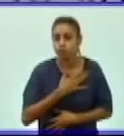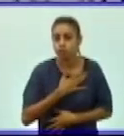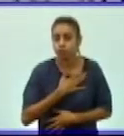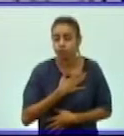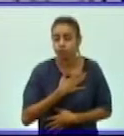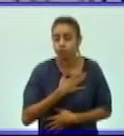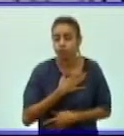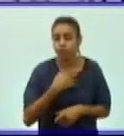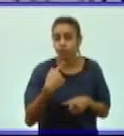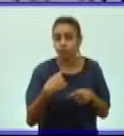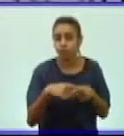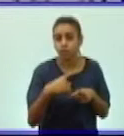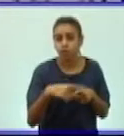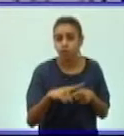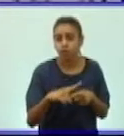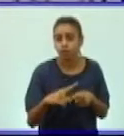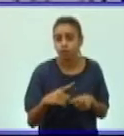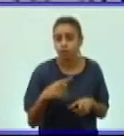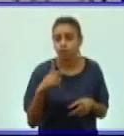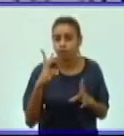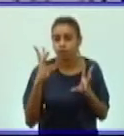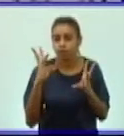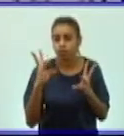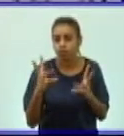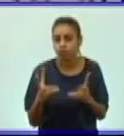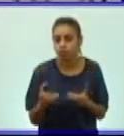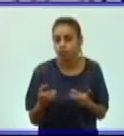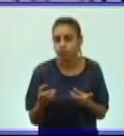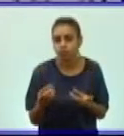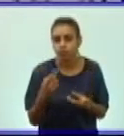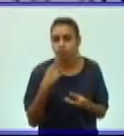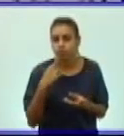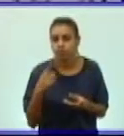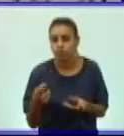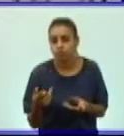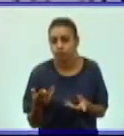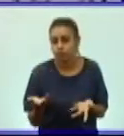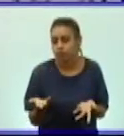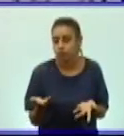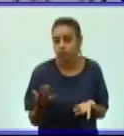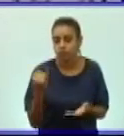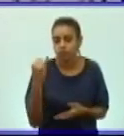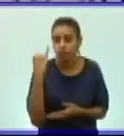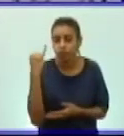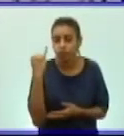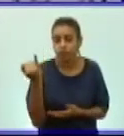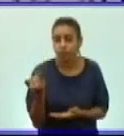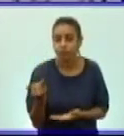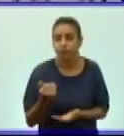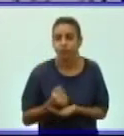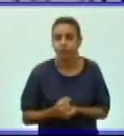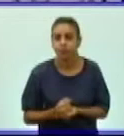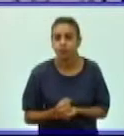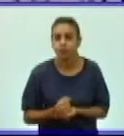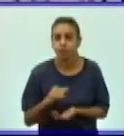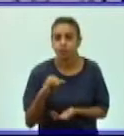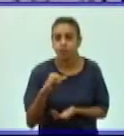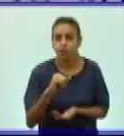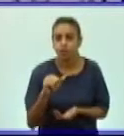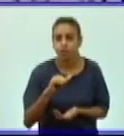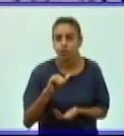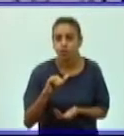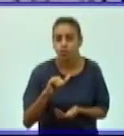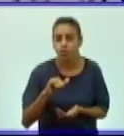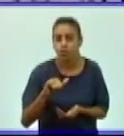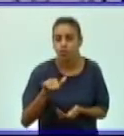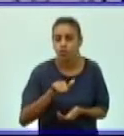proceso. ¿Y qué resultó esto para internacionalmente? Dice que también se van a dar casos de ruptura